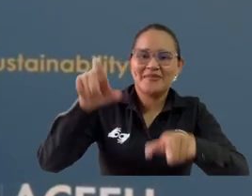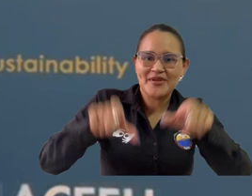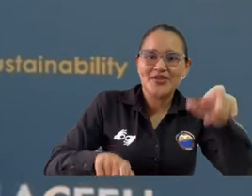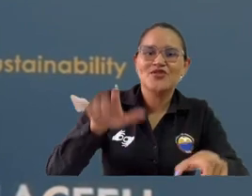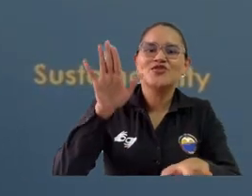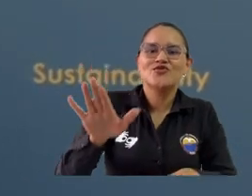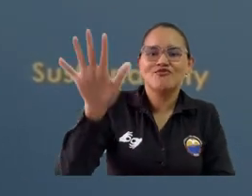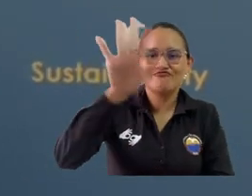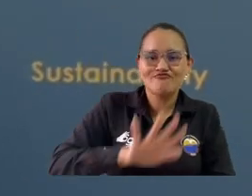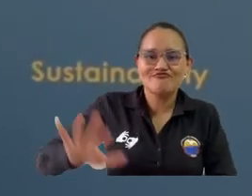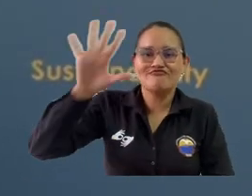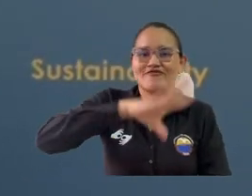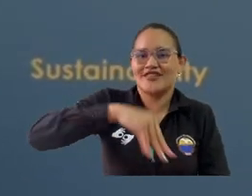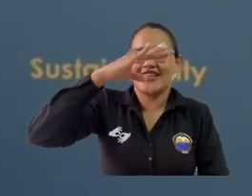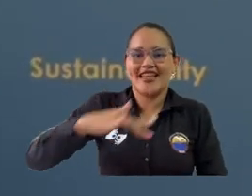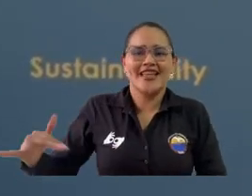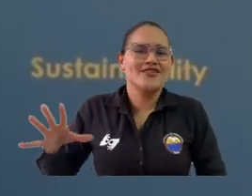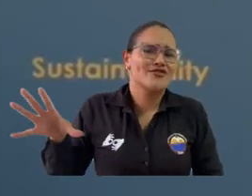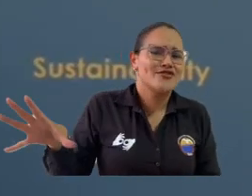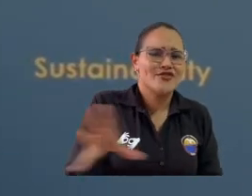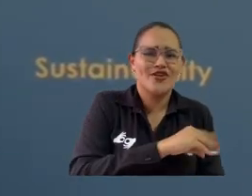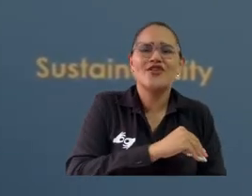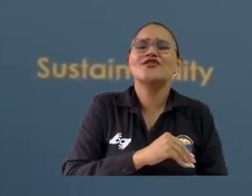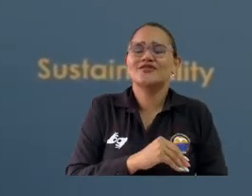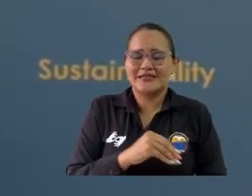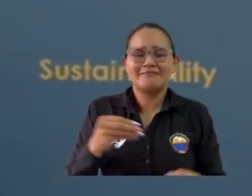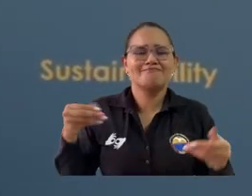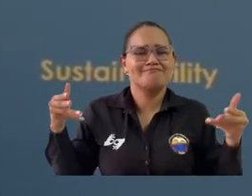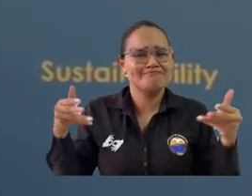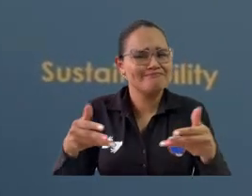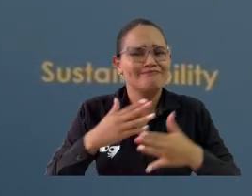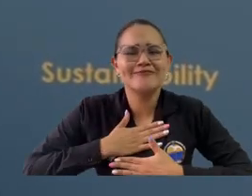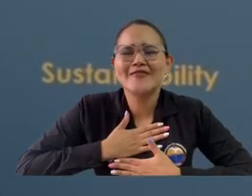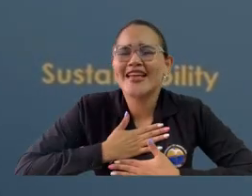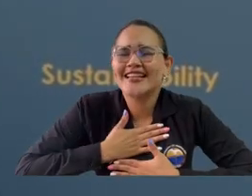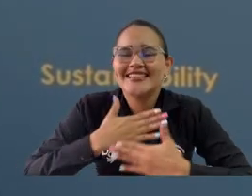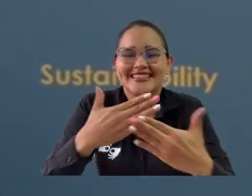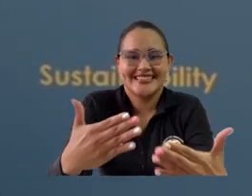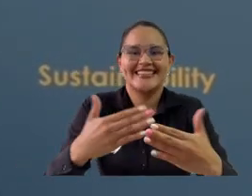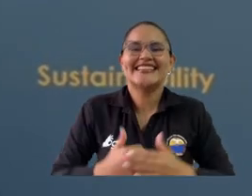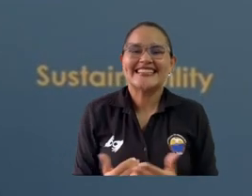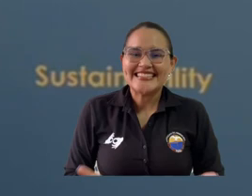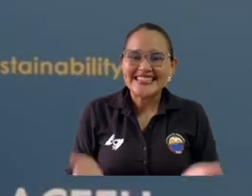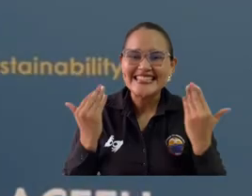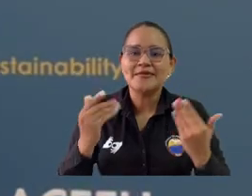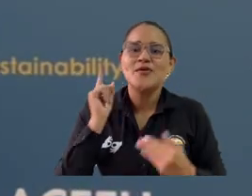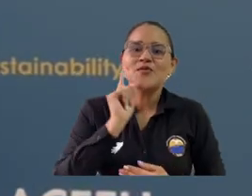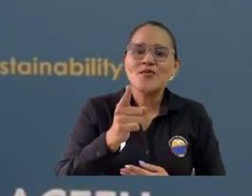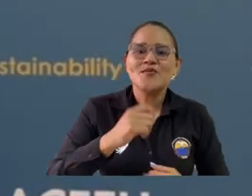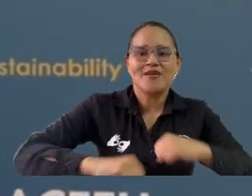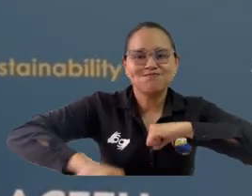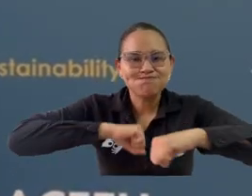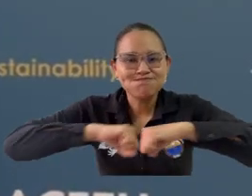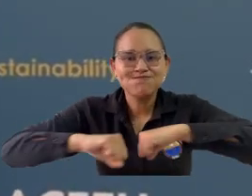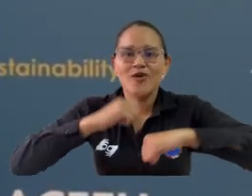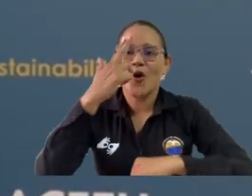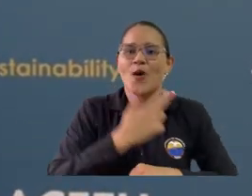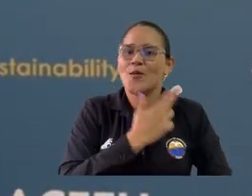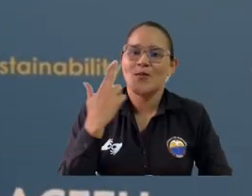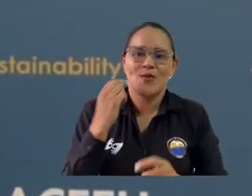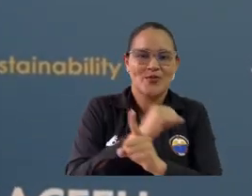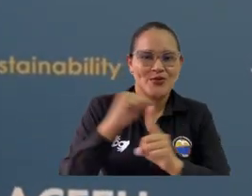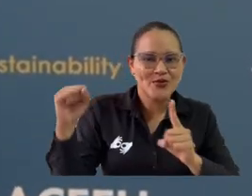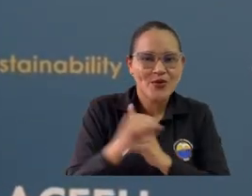de la región. Sabemos que esta acreditación es muy importante y de verdad que es un reflejo del commitment que tienen